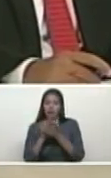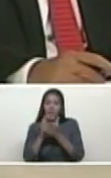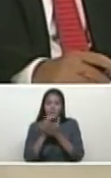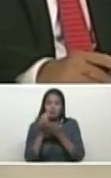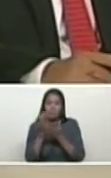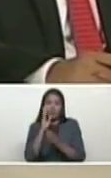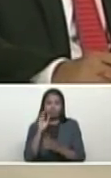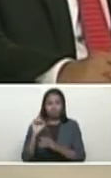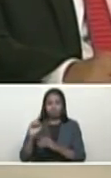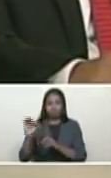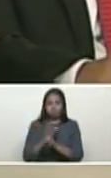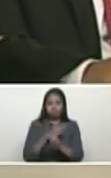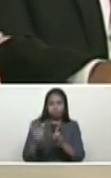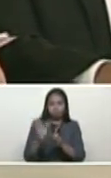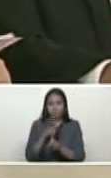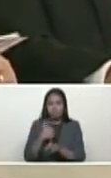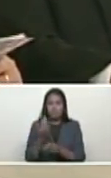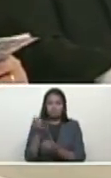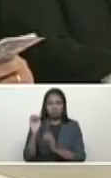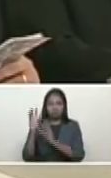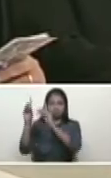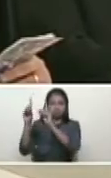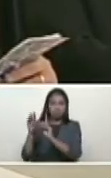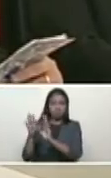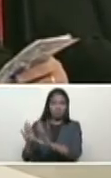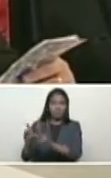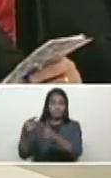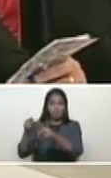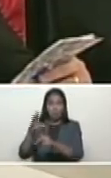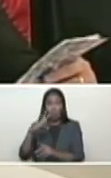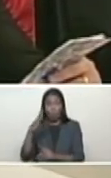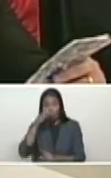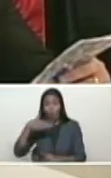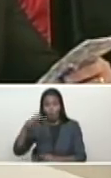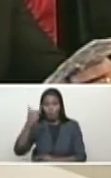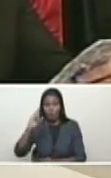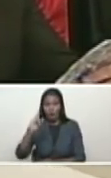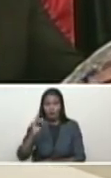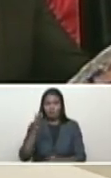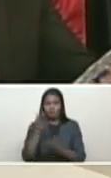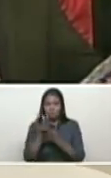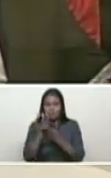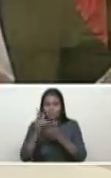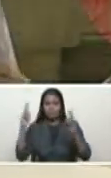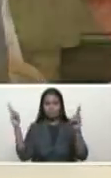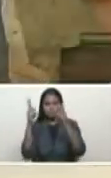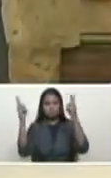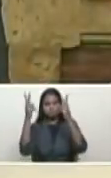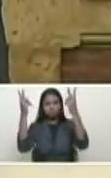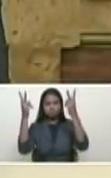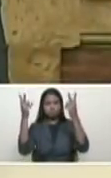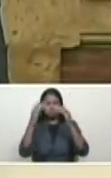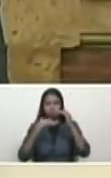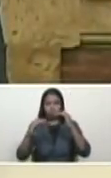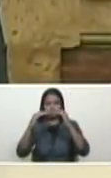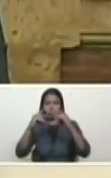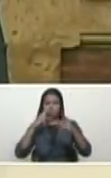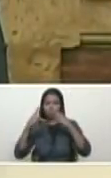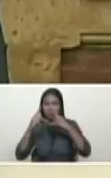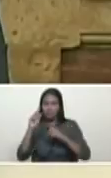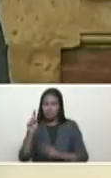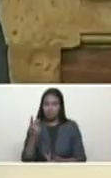pueden hacer de todo lo que quieran hacer pero si el pueblo siempre habla victoria y siempre habrá estabilidad política